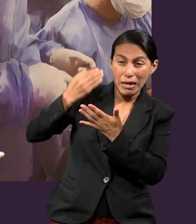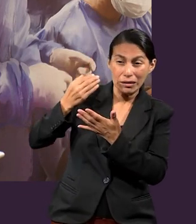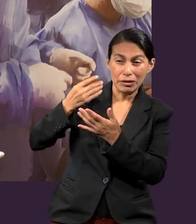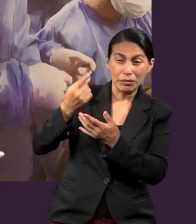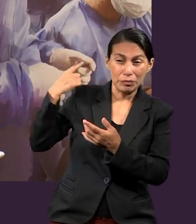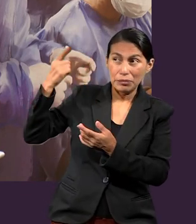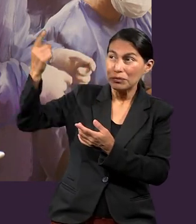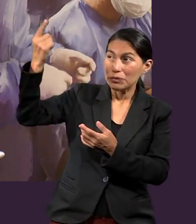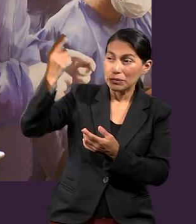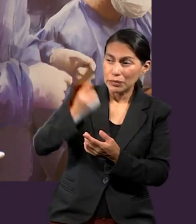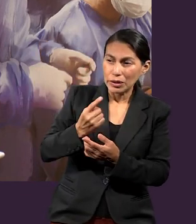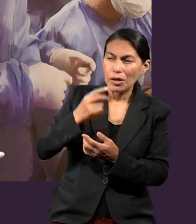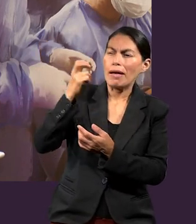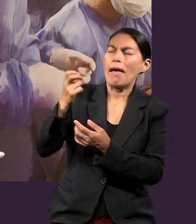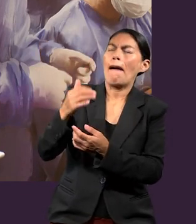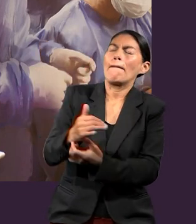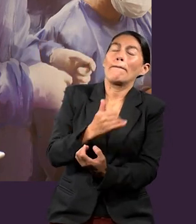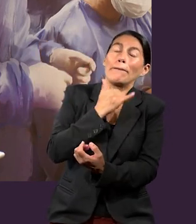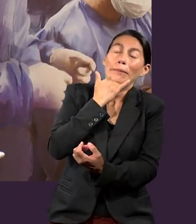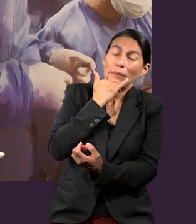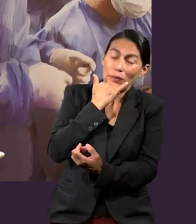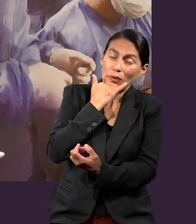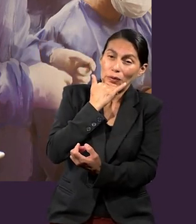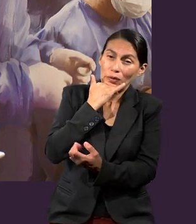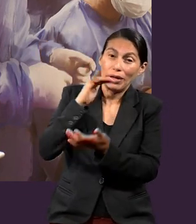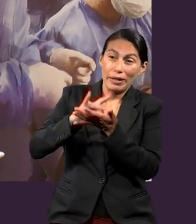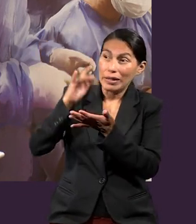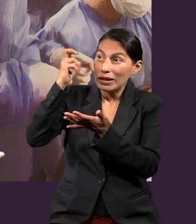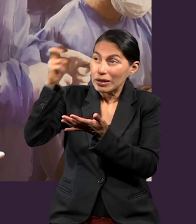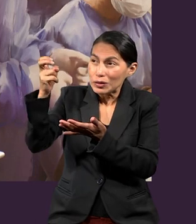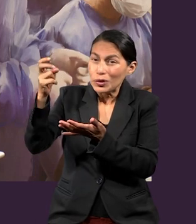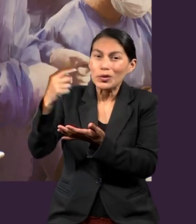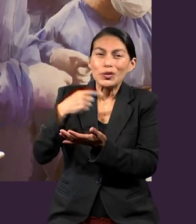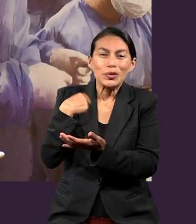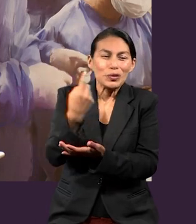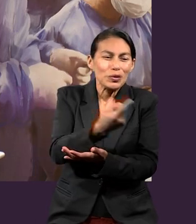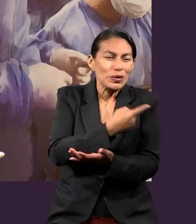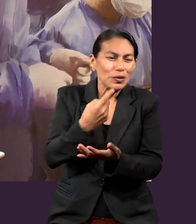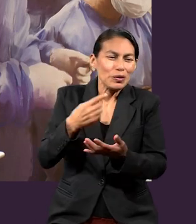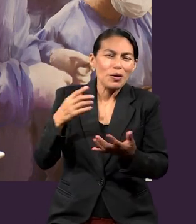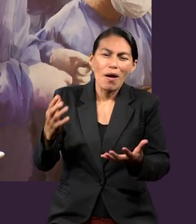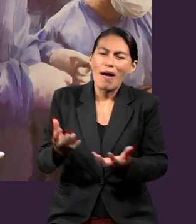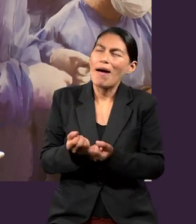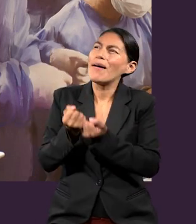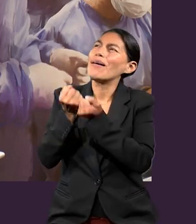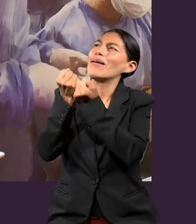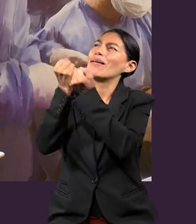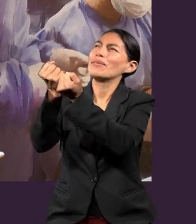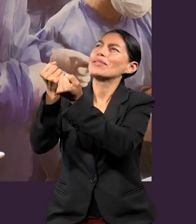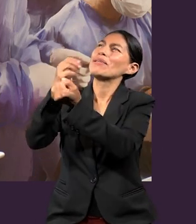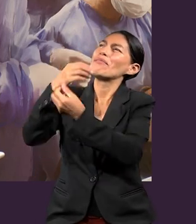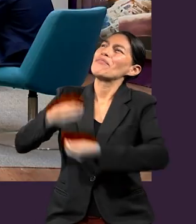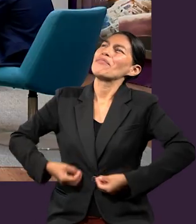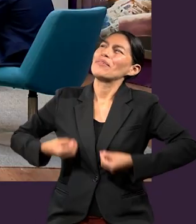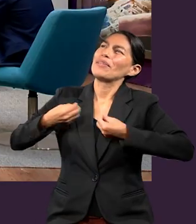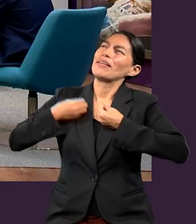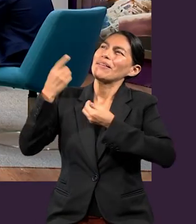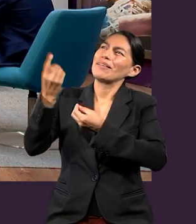es el que perdonó nuestros pecados, y es el que nos da la oportunidad de poder llegar a esa vida eterna que Él nos promete.